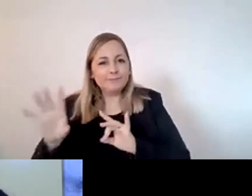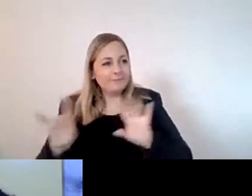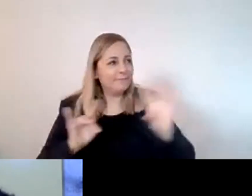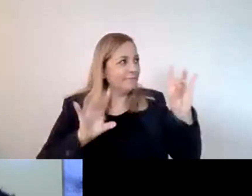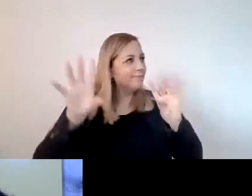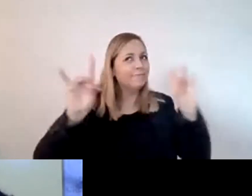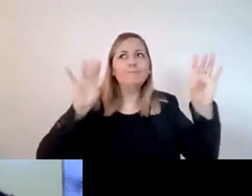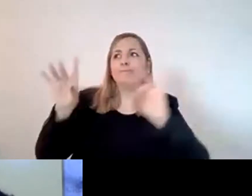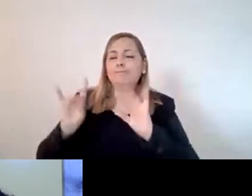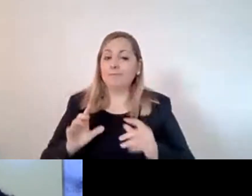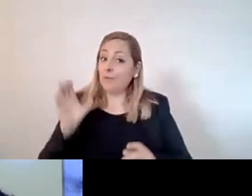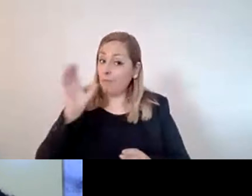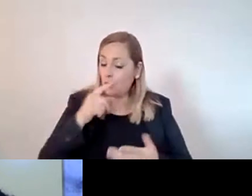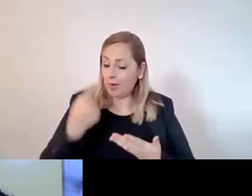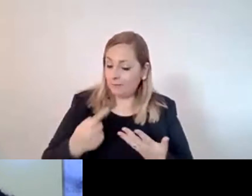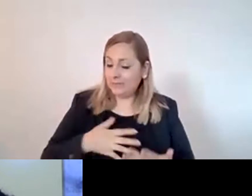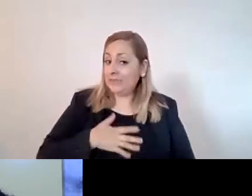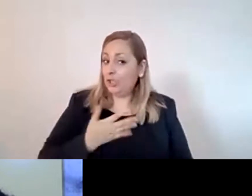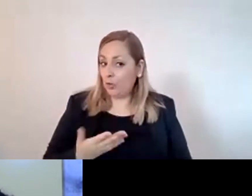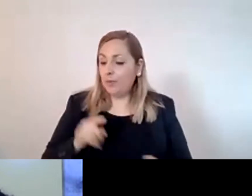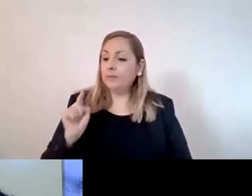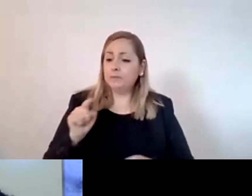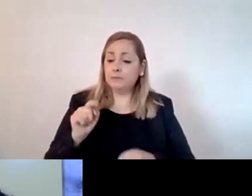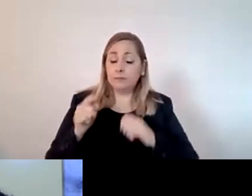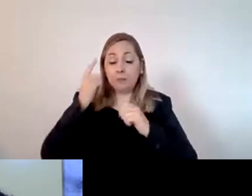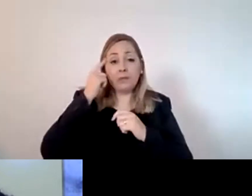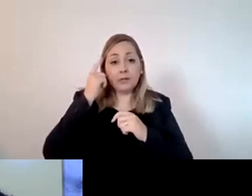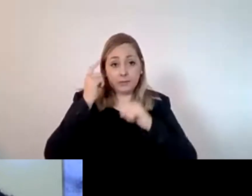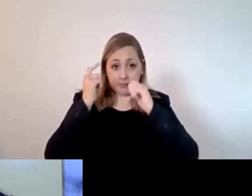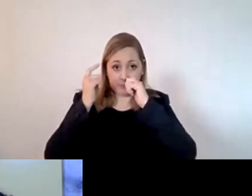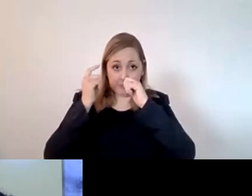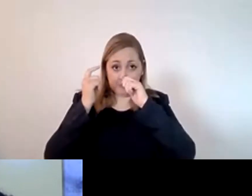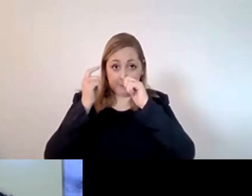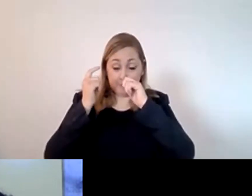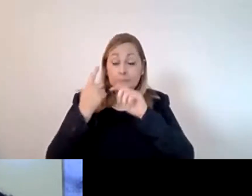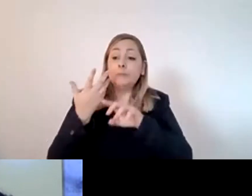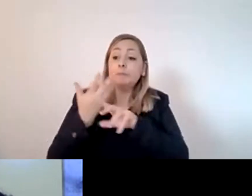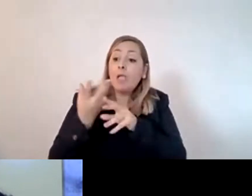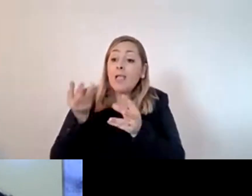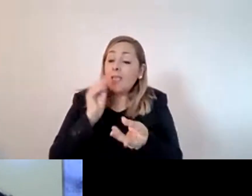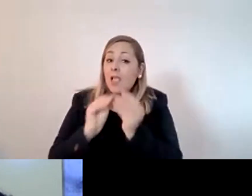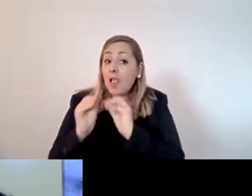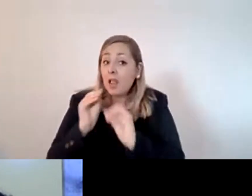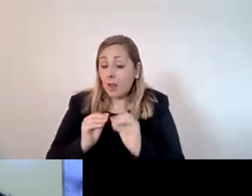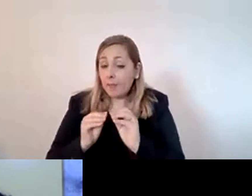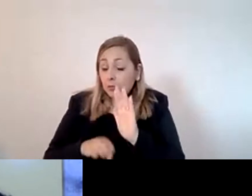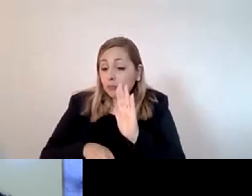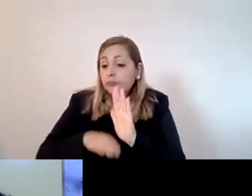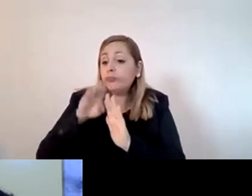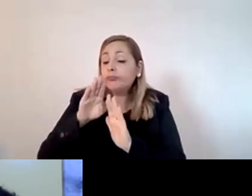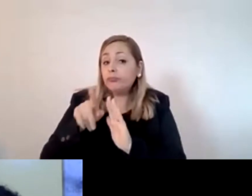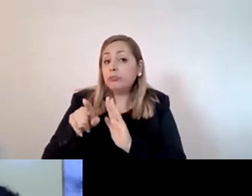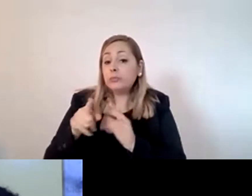lados. Si ella considera que hay elementos suficientes a partir del diagnóstico